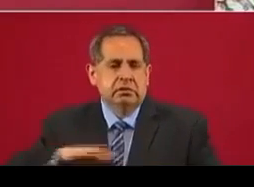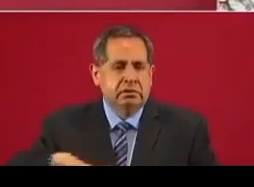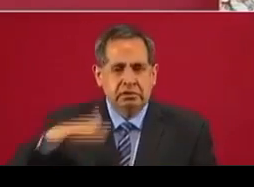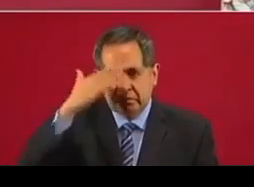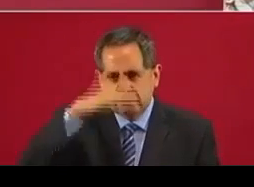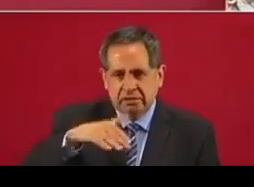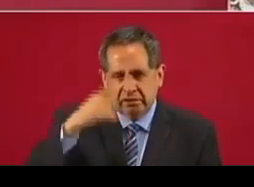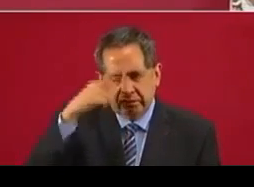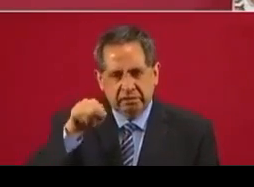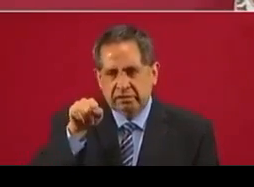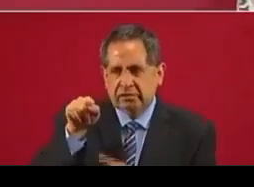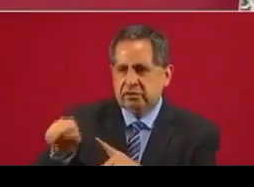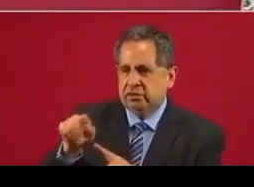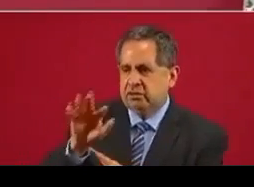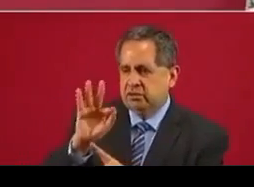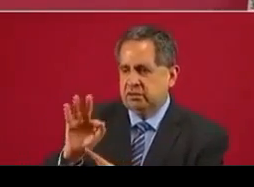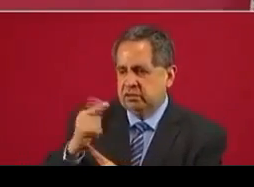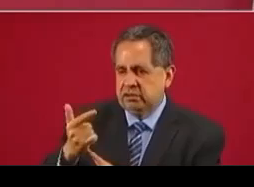la fiscalía